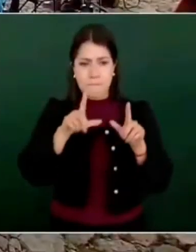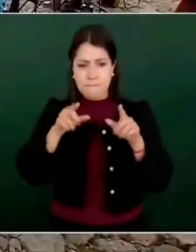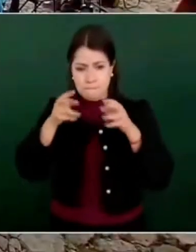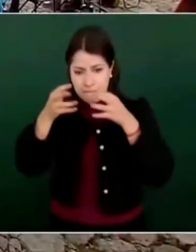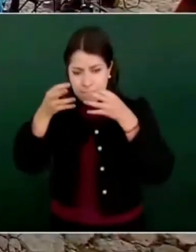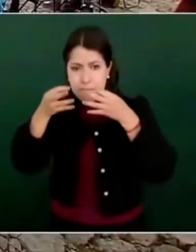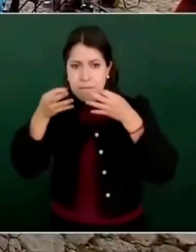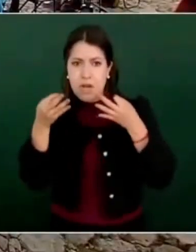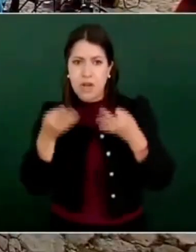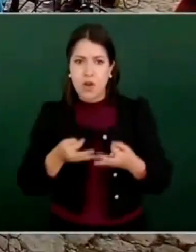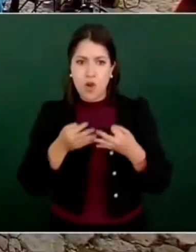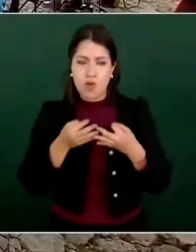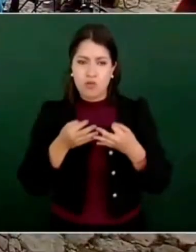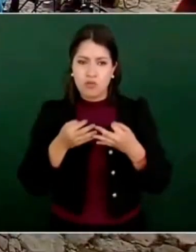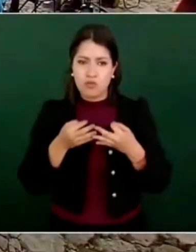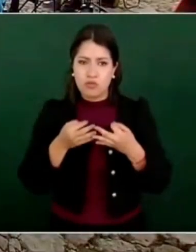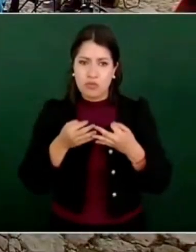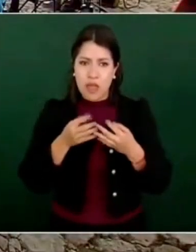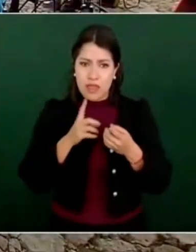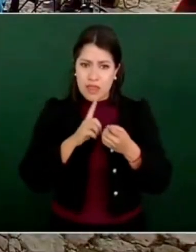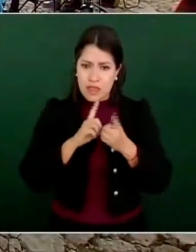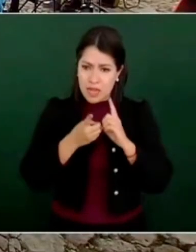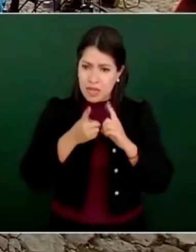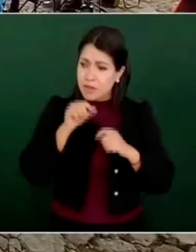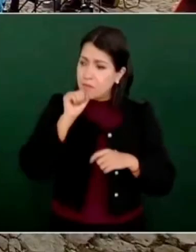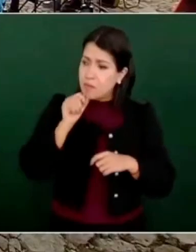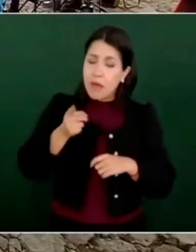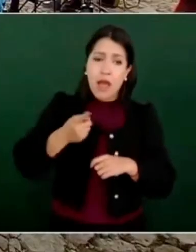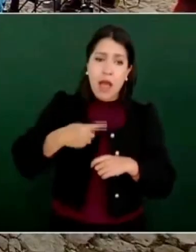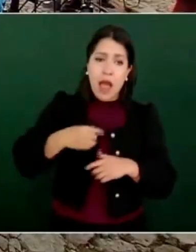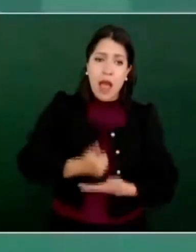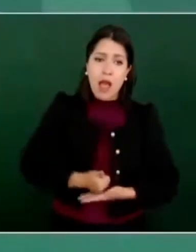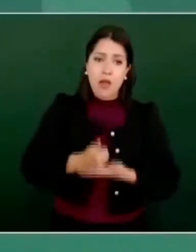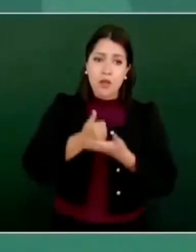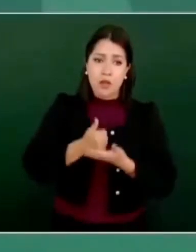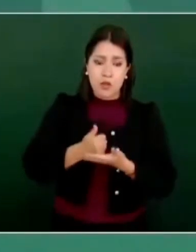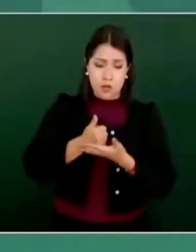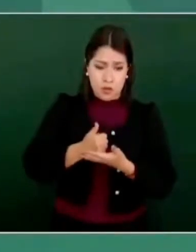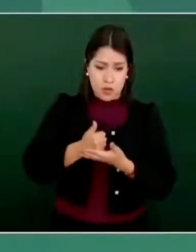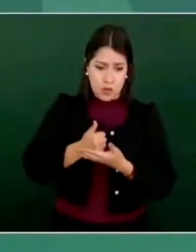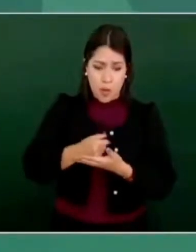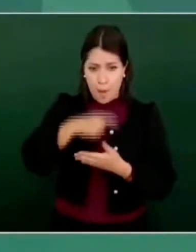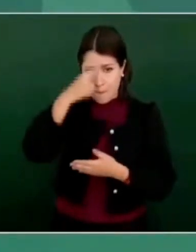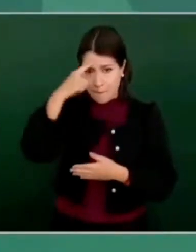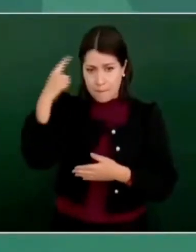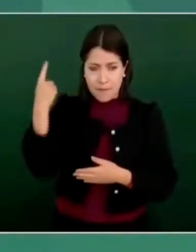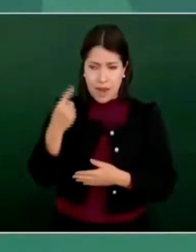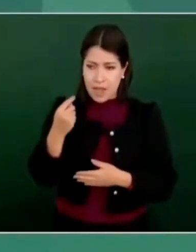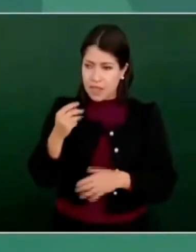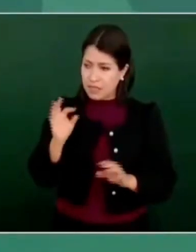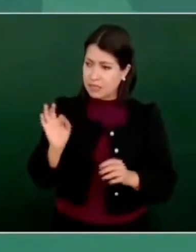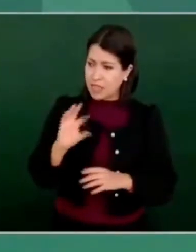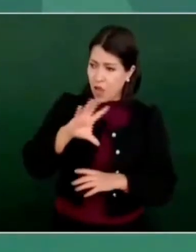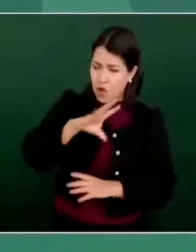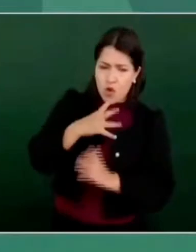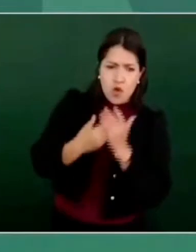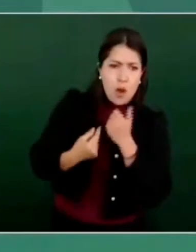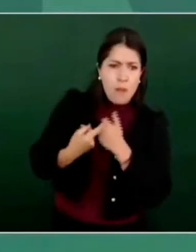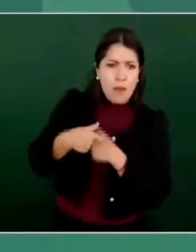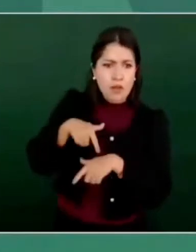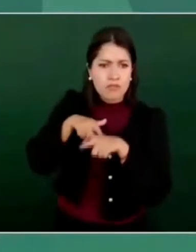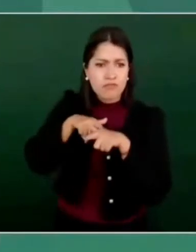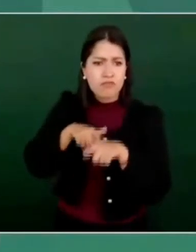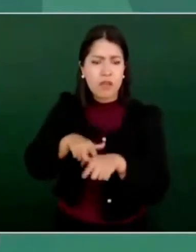Fue la dignidad la que convirtió la huida en resistencia, la debilidad material en